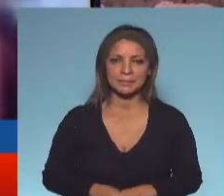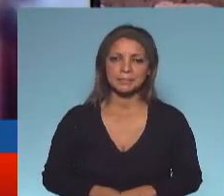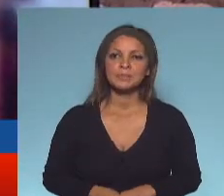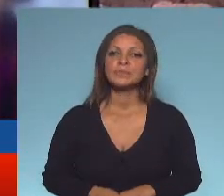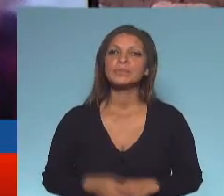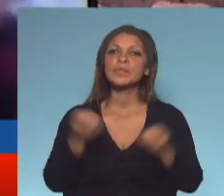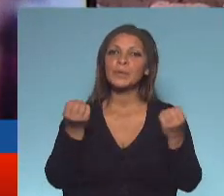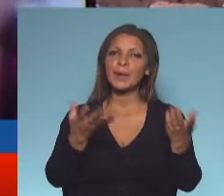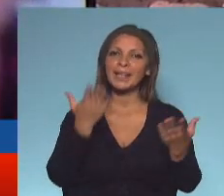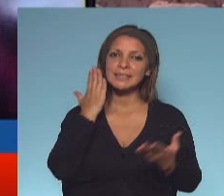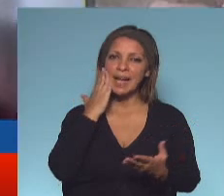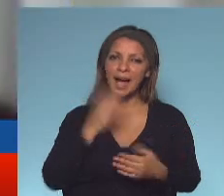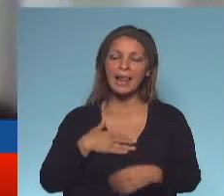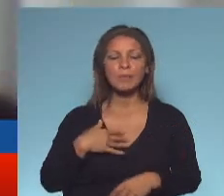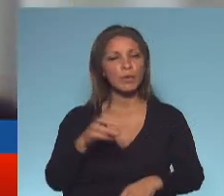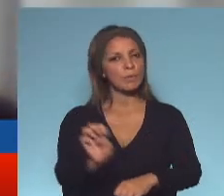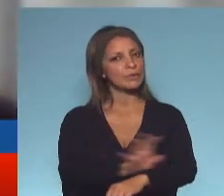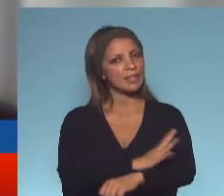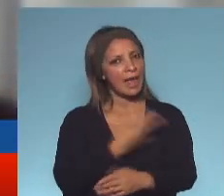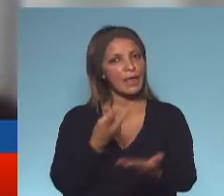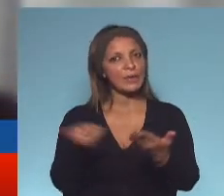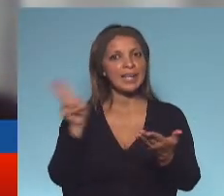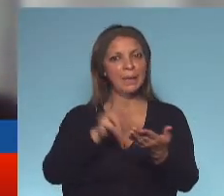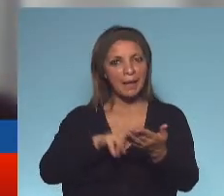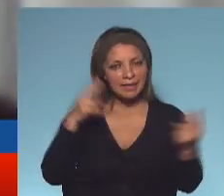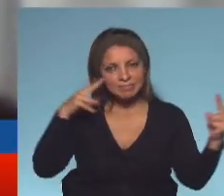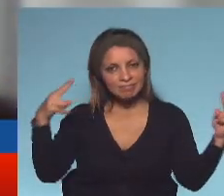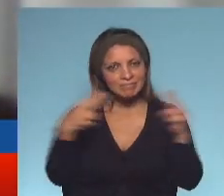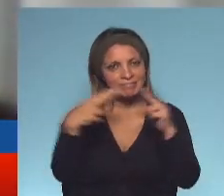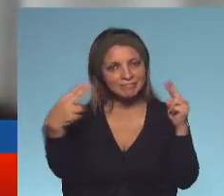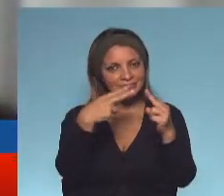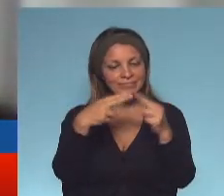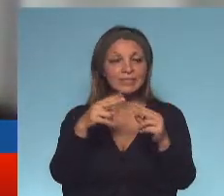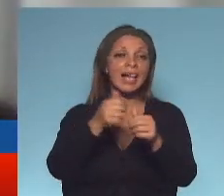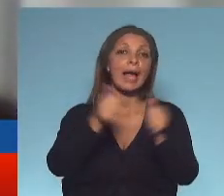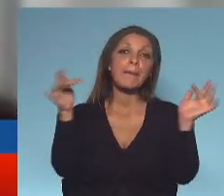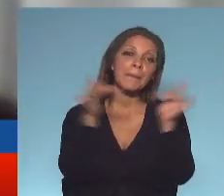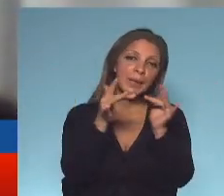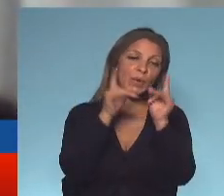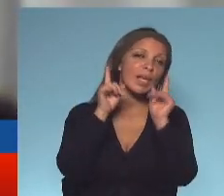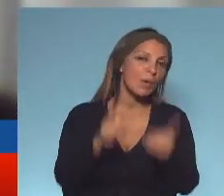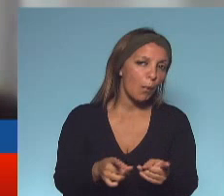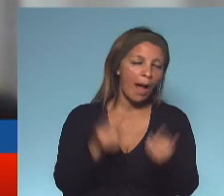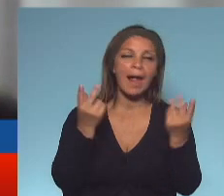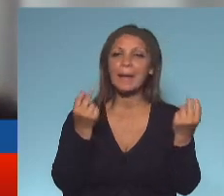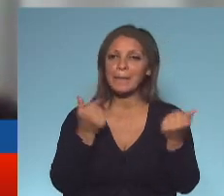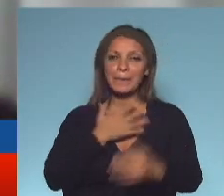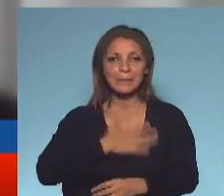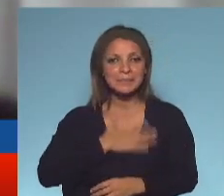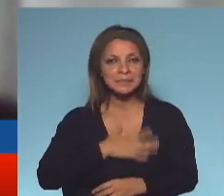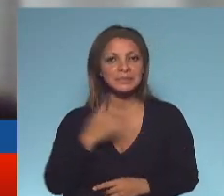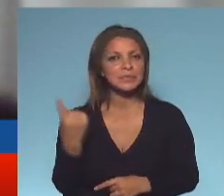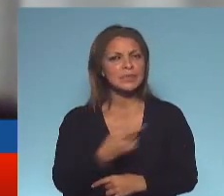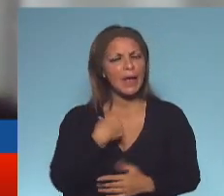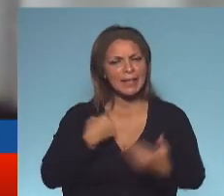Bueno, buenas tardes, con mucha emoción de volver a encontrarnos, aunque sea a distancia, virtualmente, pero con el espíritu